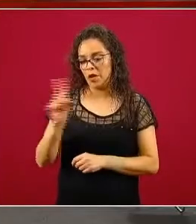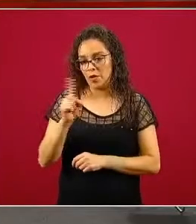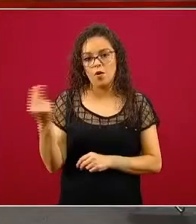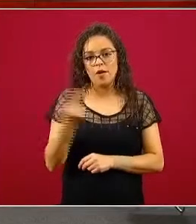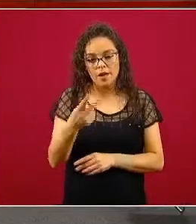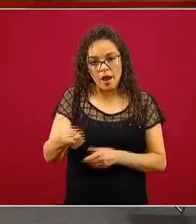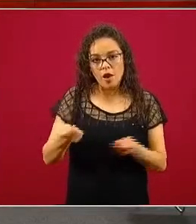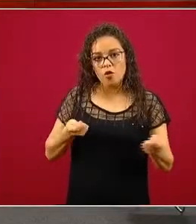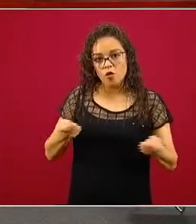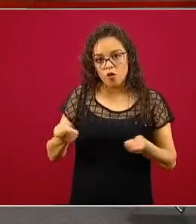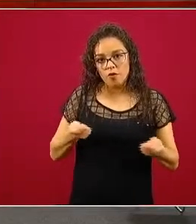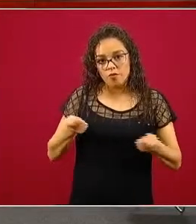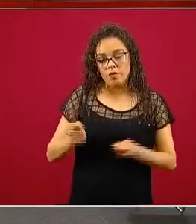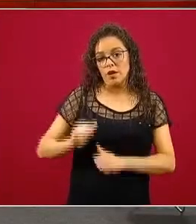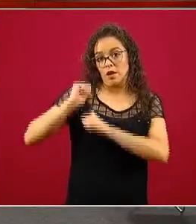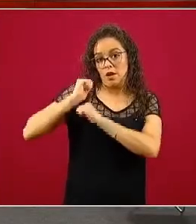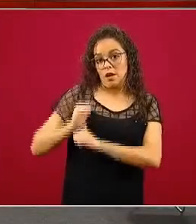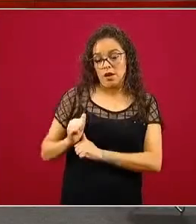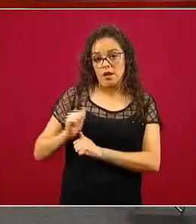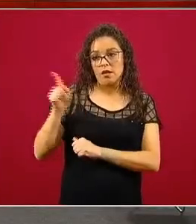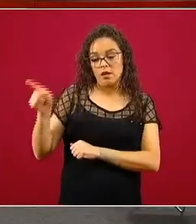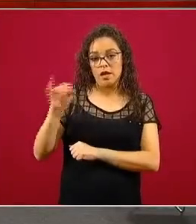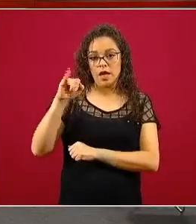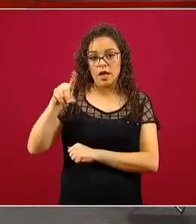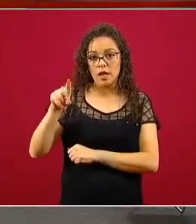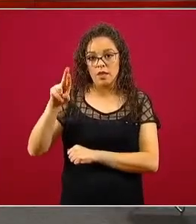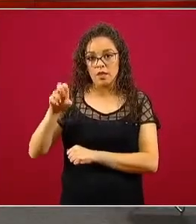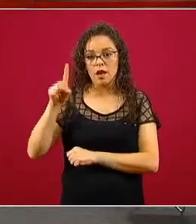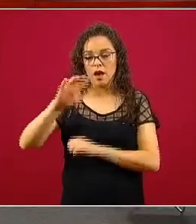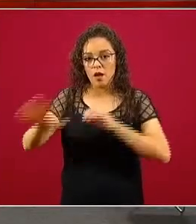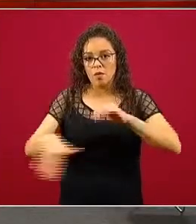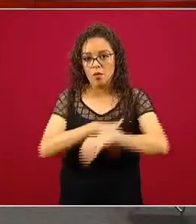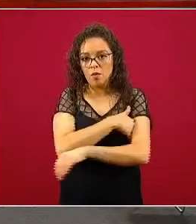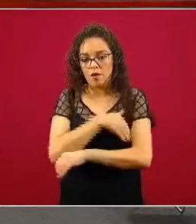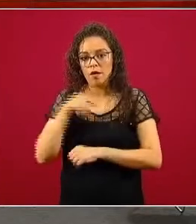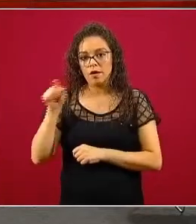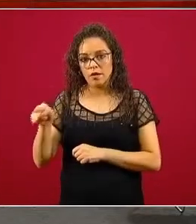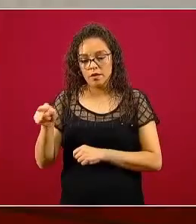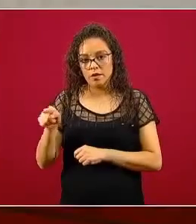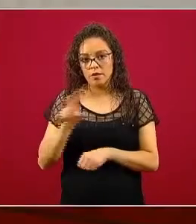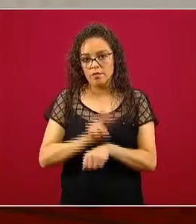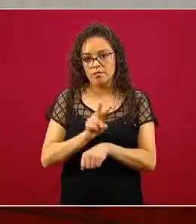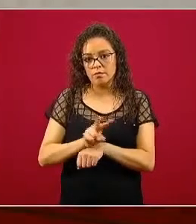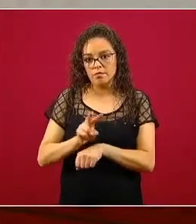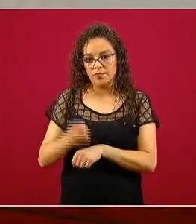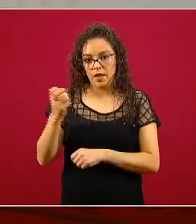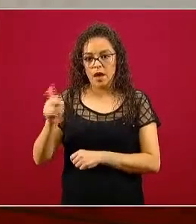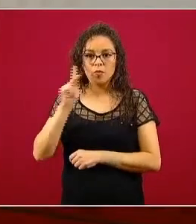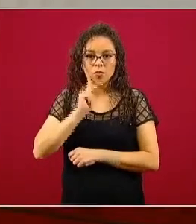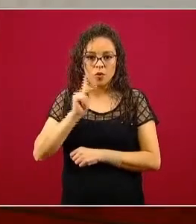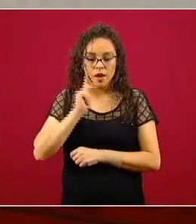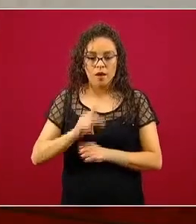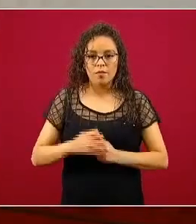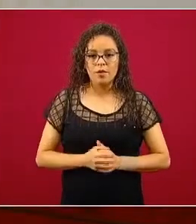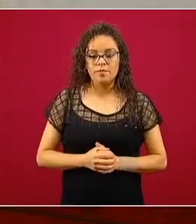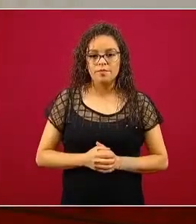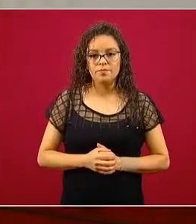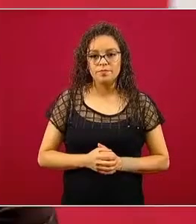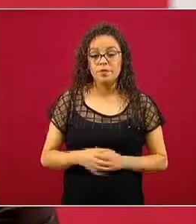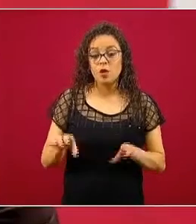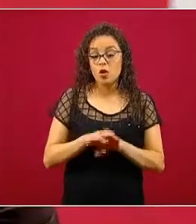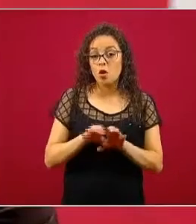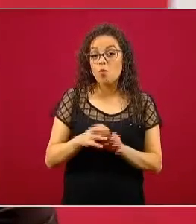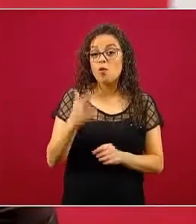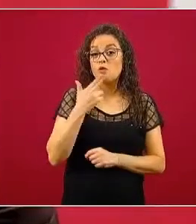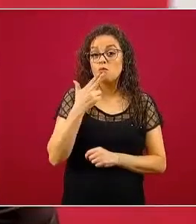quedan a resguardo del INDRE. El INDRE es el que las tiene bajo custodia, y en la medida como se van utilizando